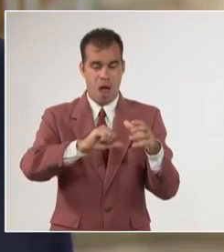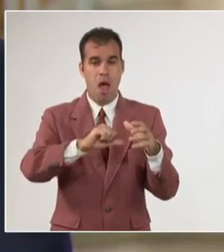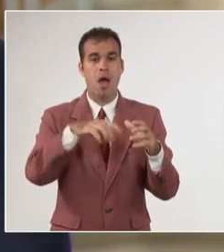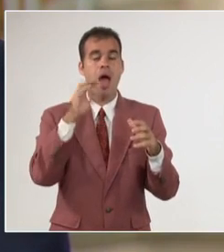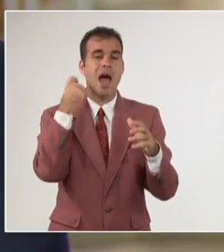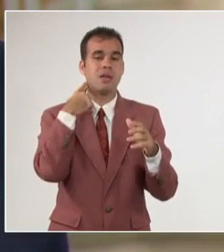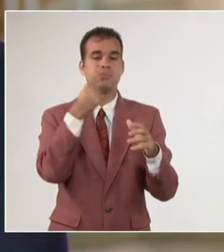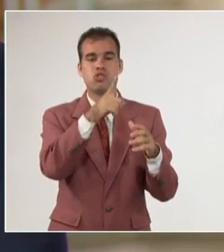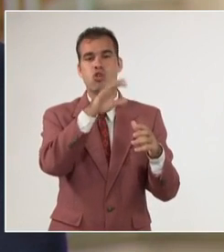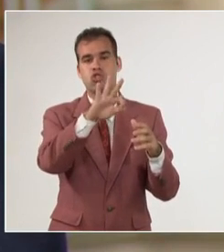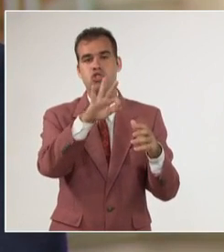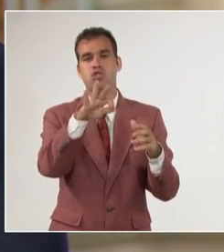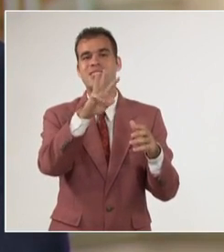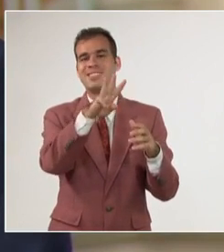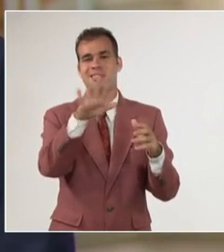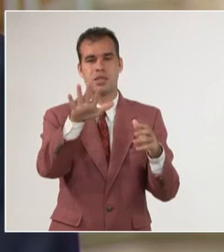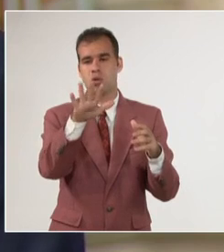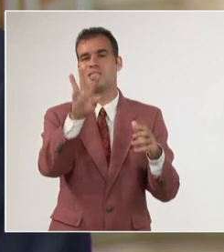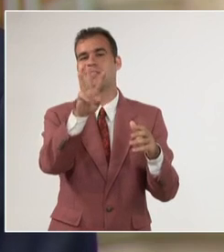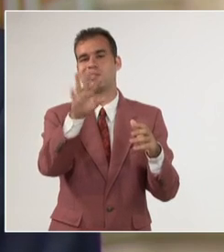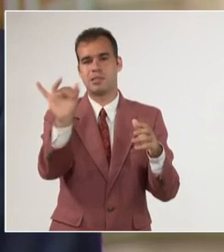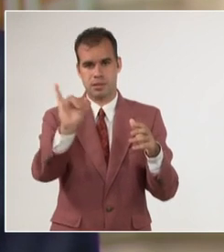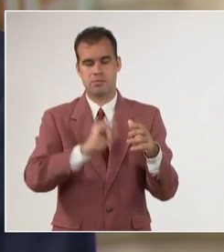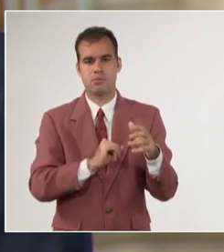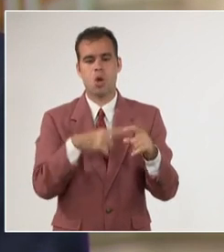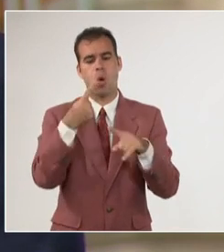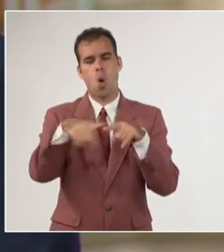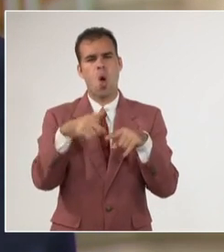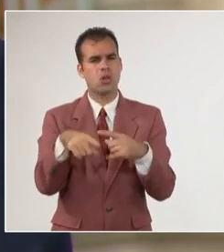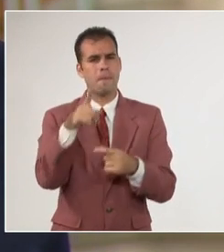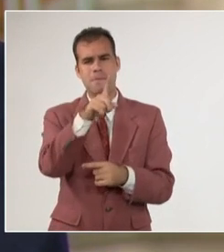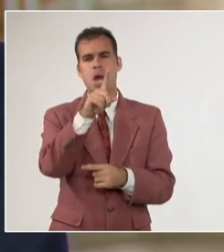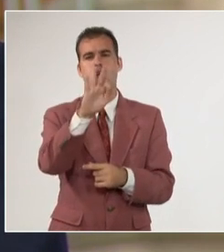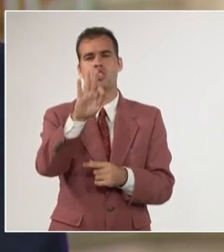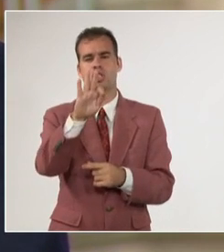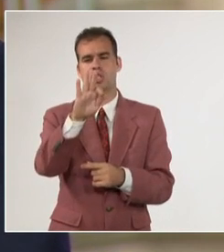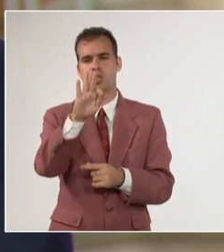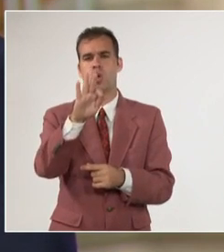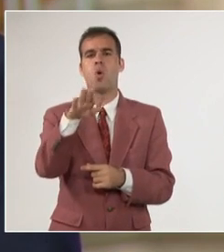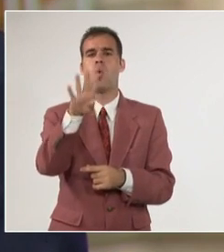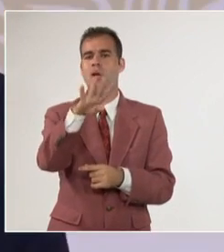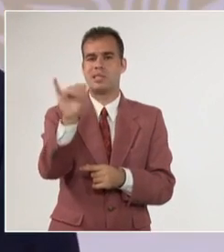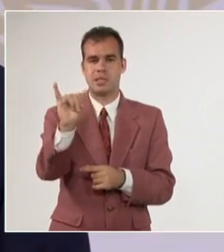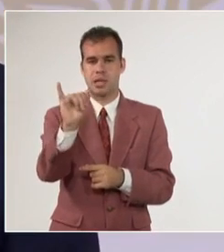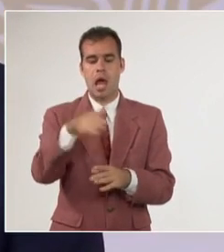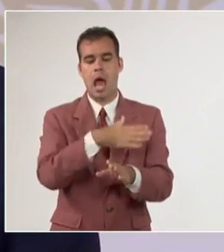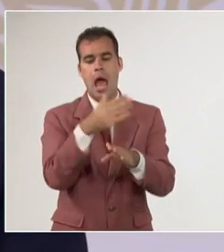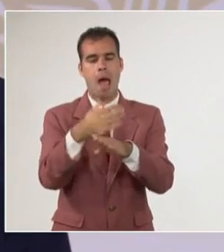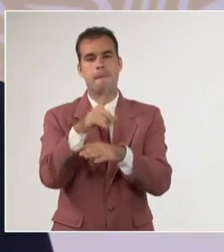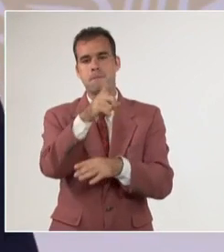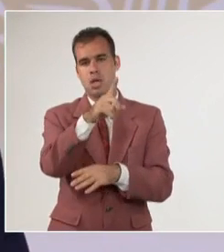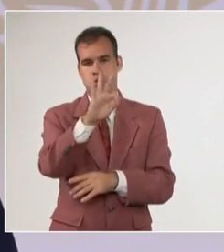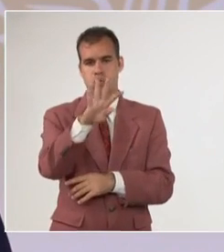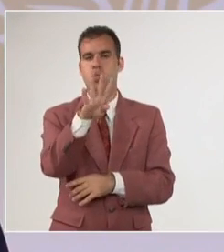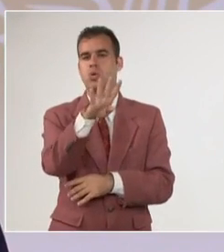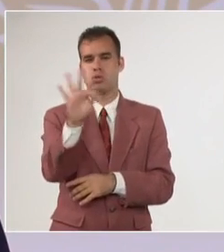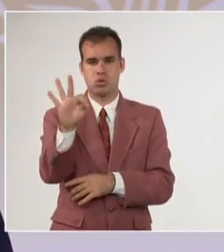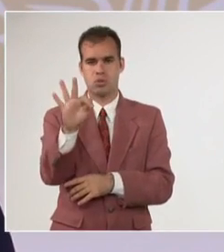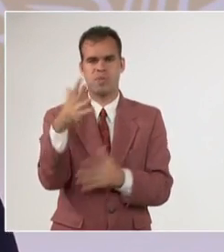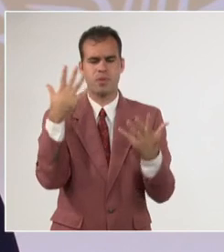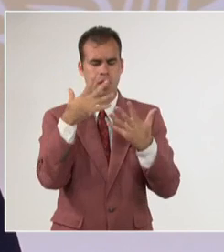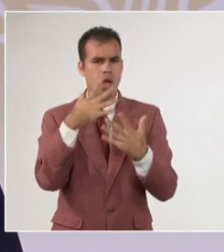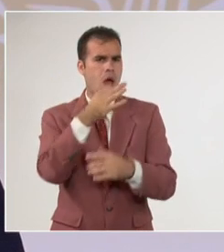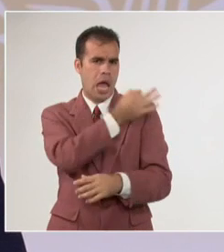1835-1836 y la invasión norteamericana de 1846 al 48. Se destacan los generales Pedro